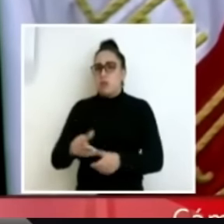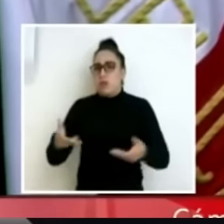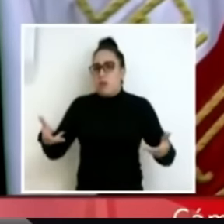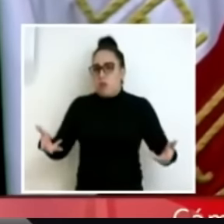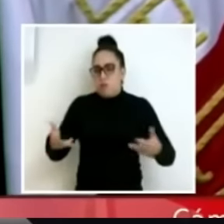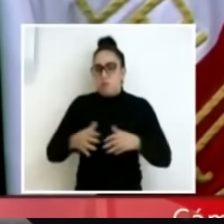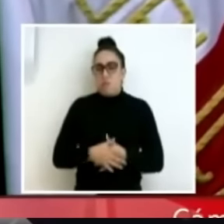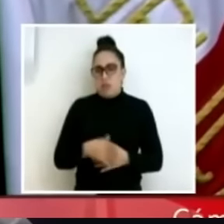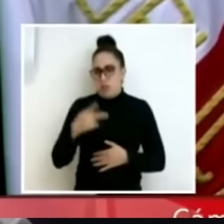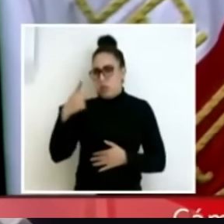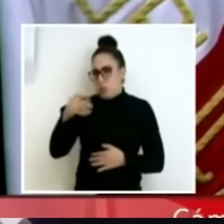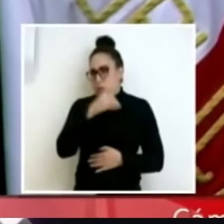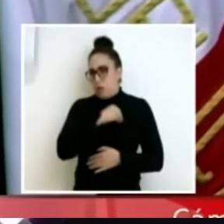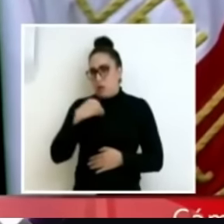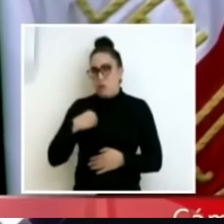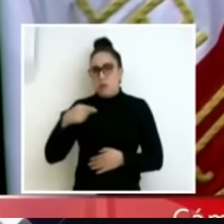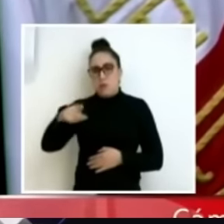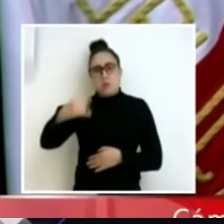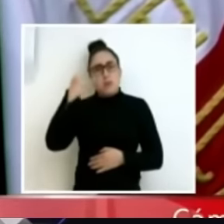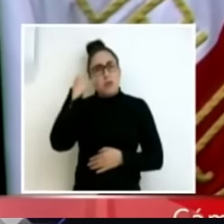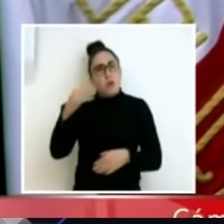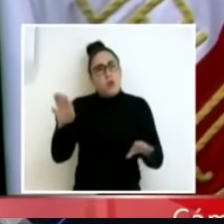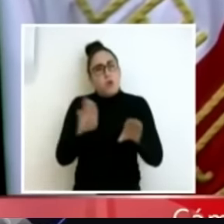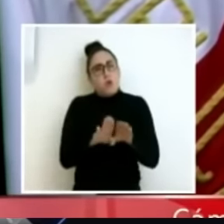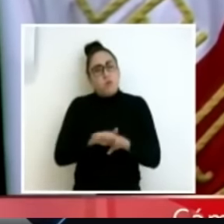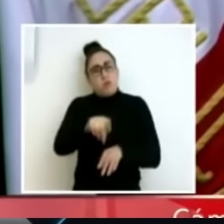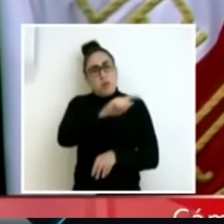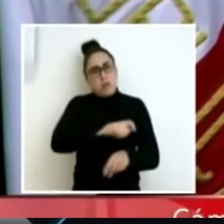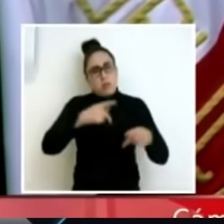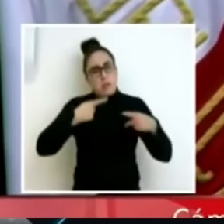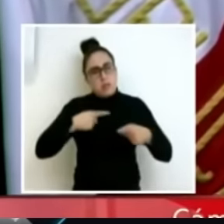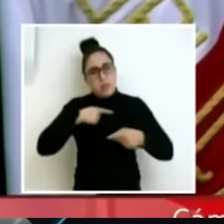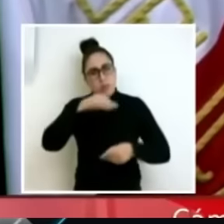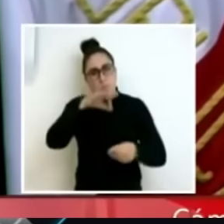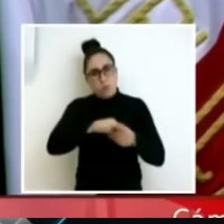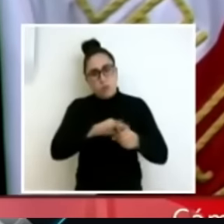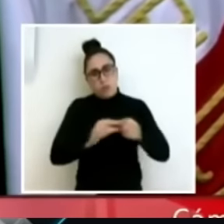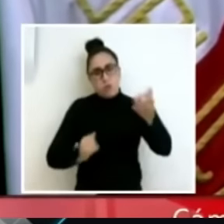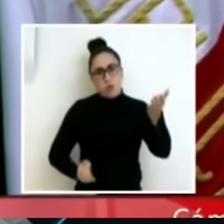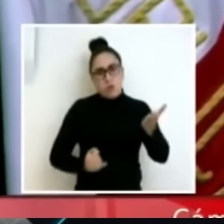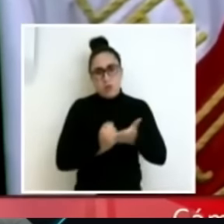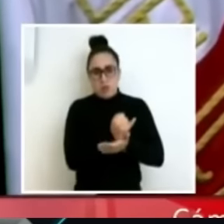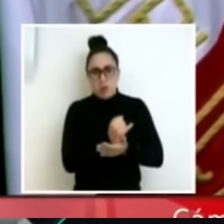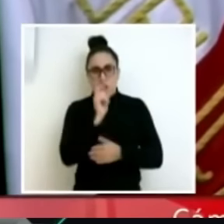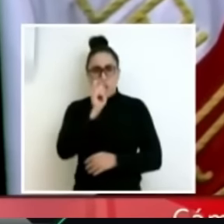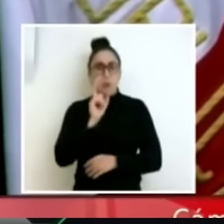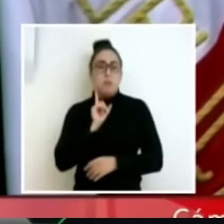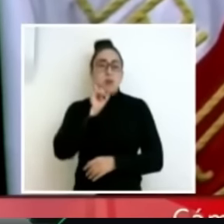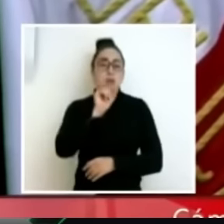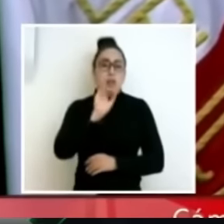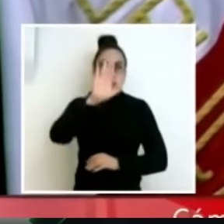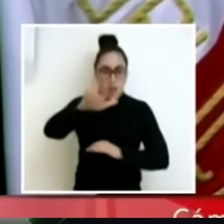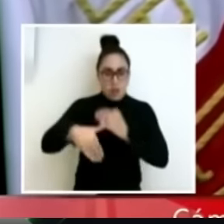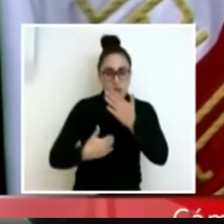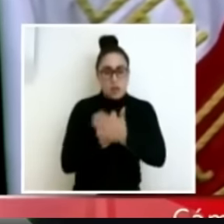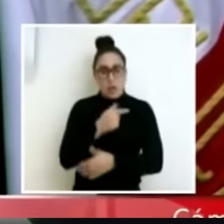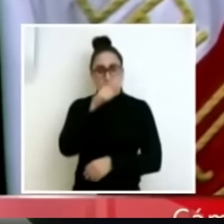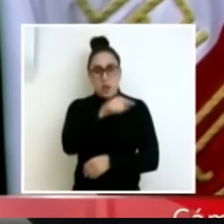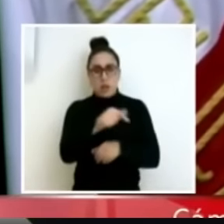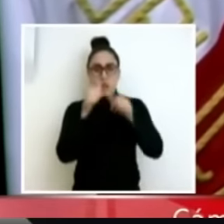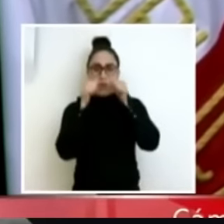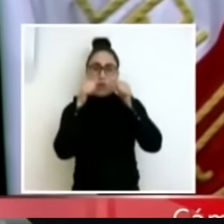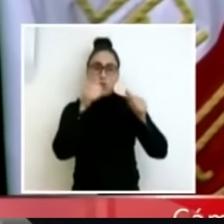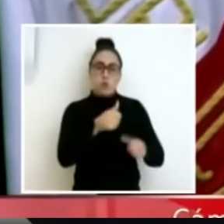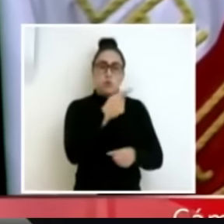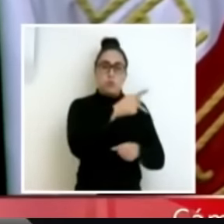¿Cómo creen que va a ser posible que el pueblo vote por los juzgadores que el día de mañana les van a resolver sus